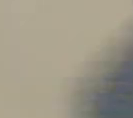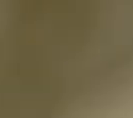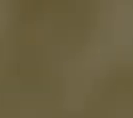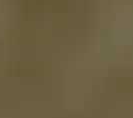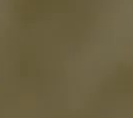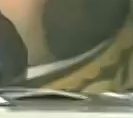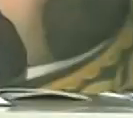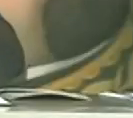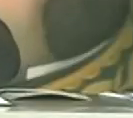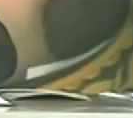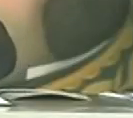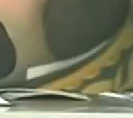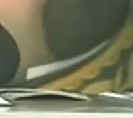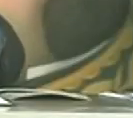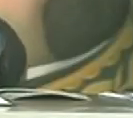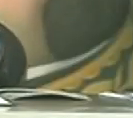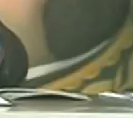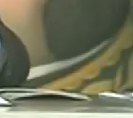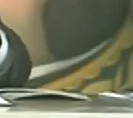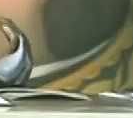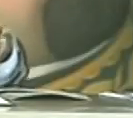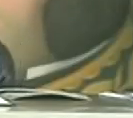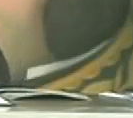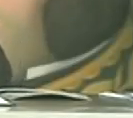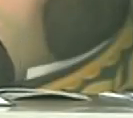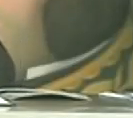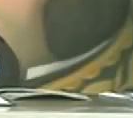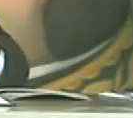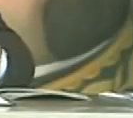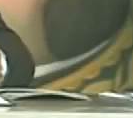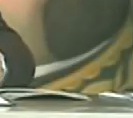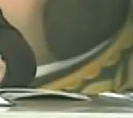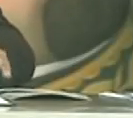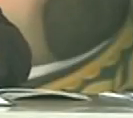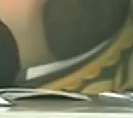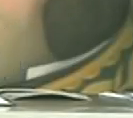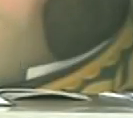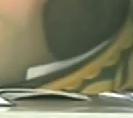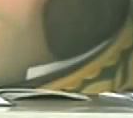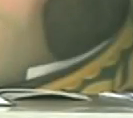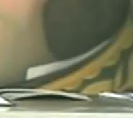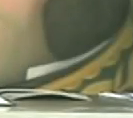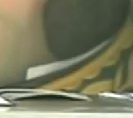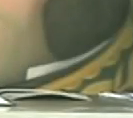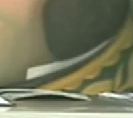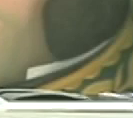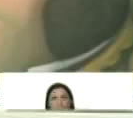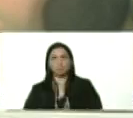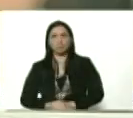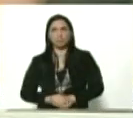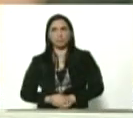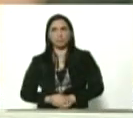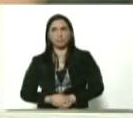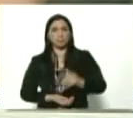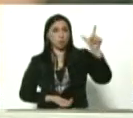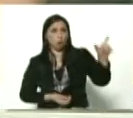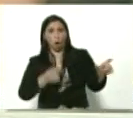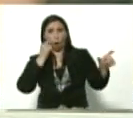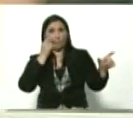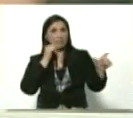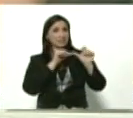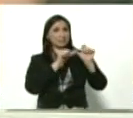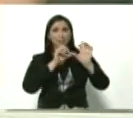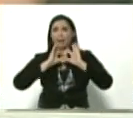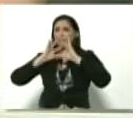Ha dicho todo, lo ha hablado todo. Todo, y sigue hablando. Pero nos llamó mucho la